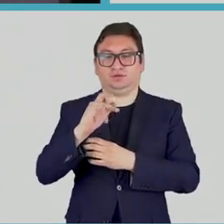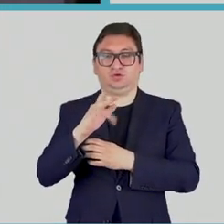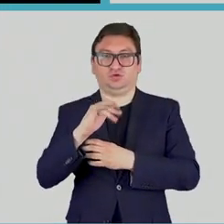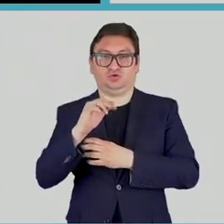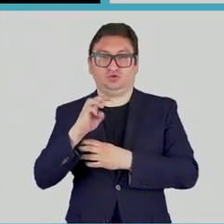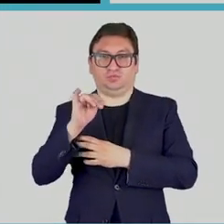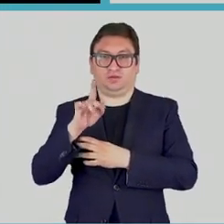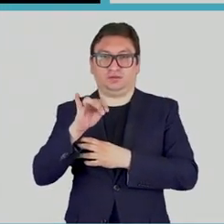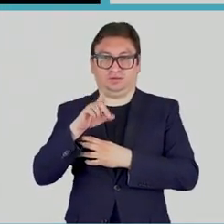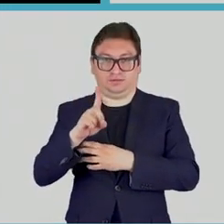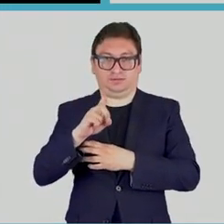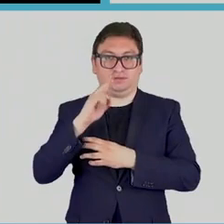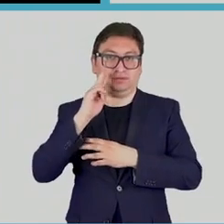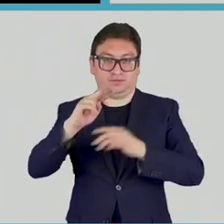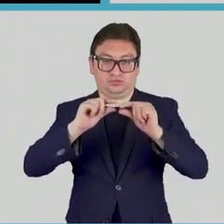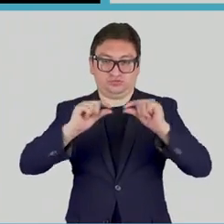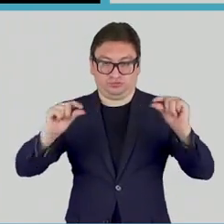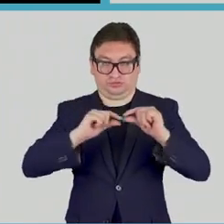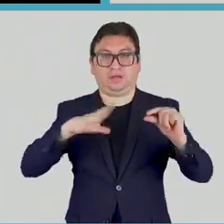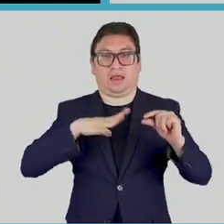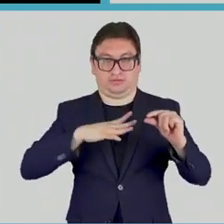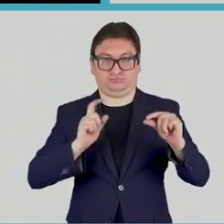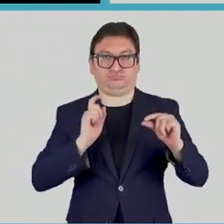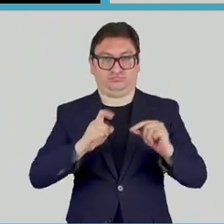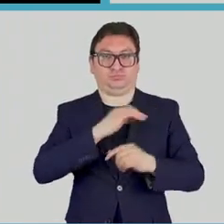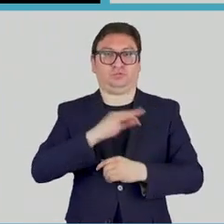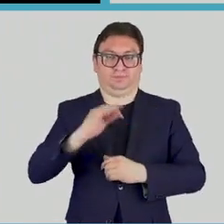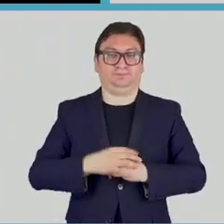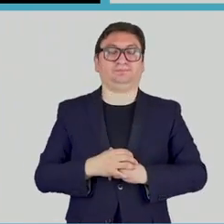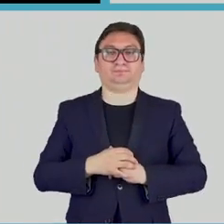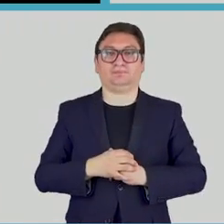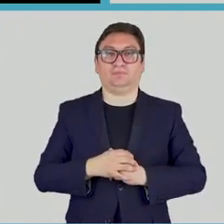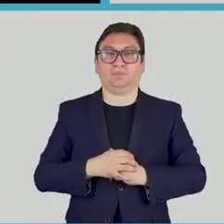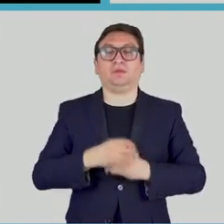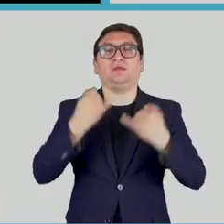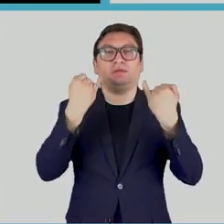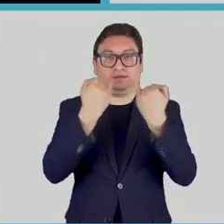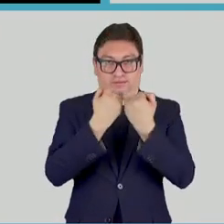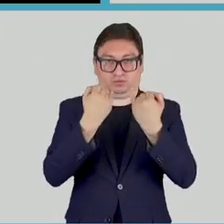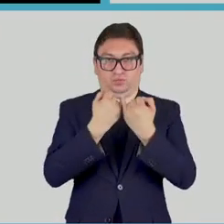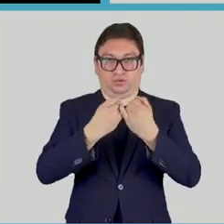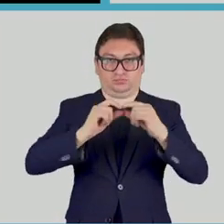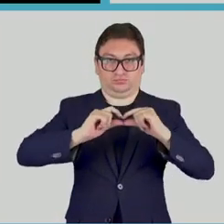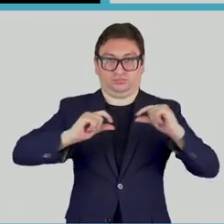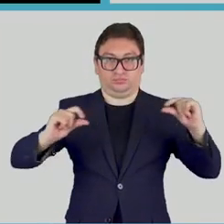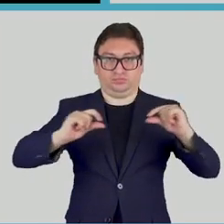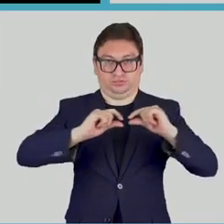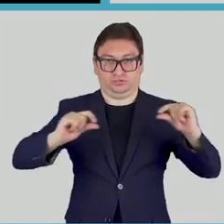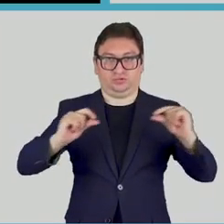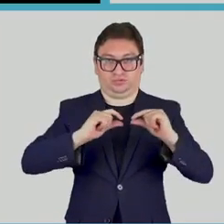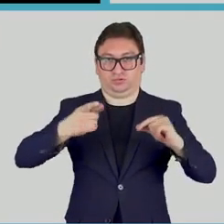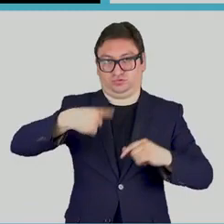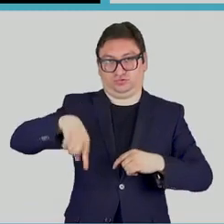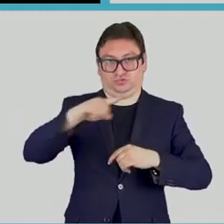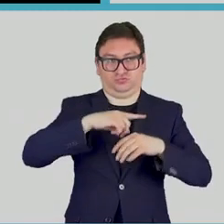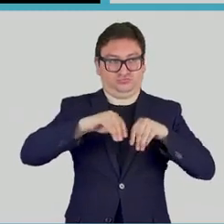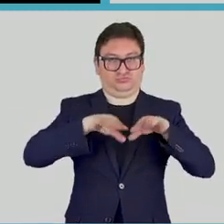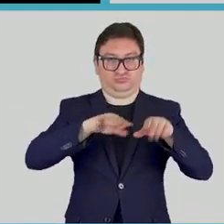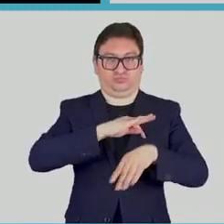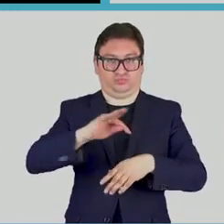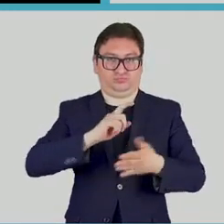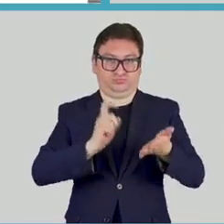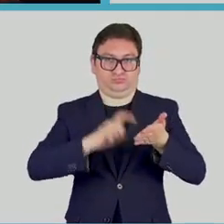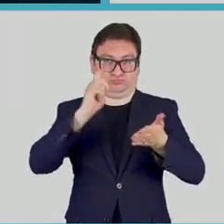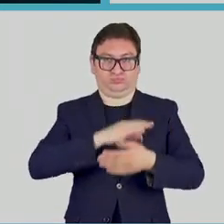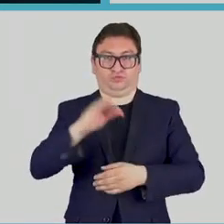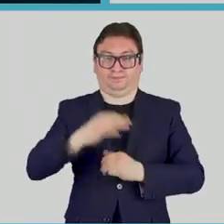Madrid y en su pantalla aparece el enlace correspondiente también compartiremos la liga en nuestras cuentas personales